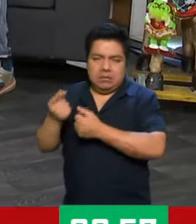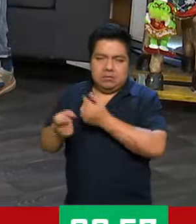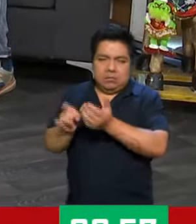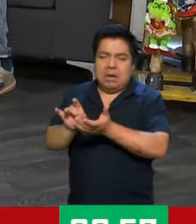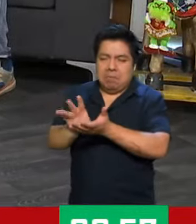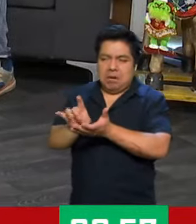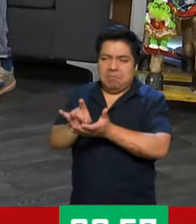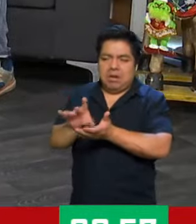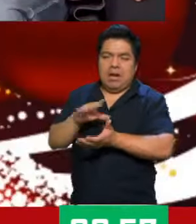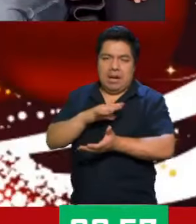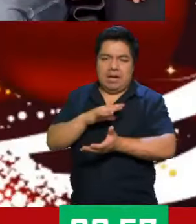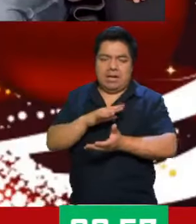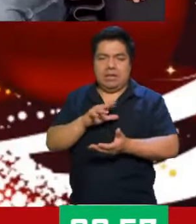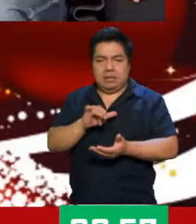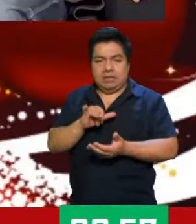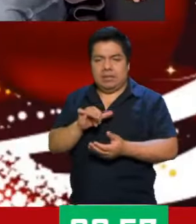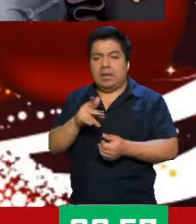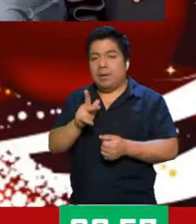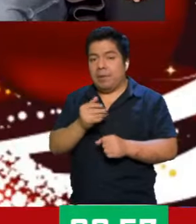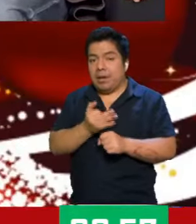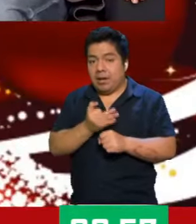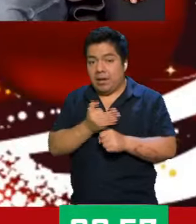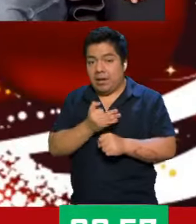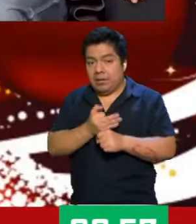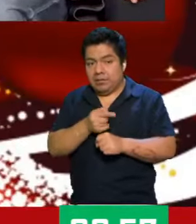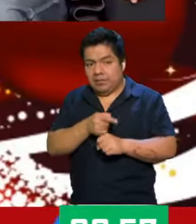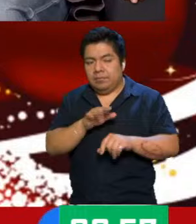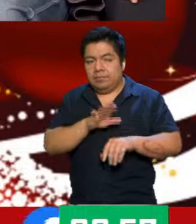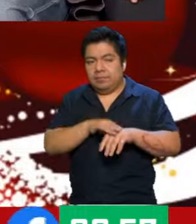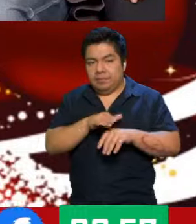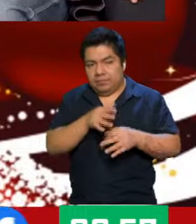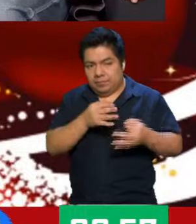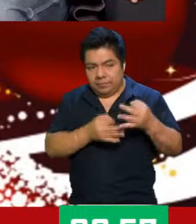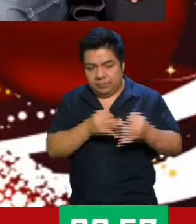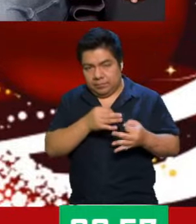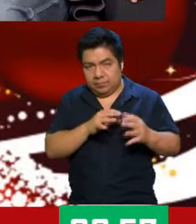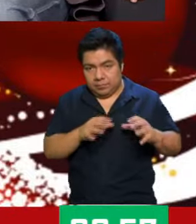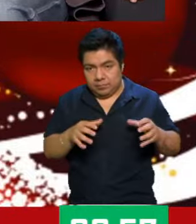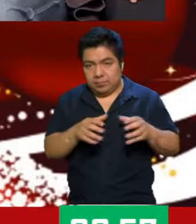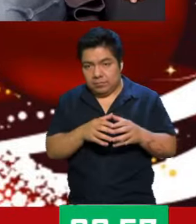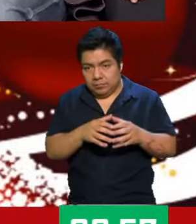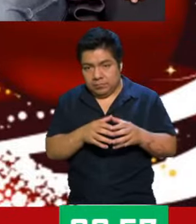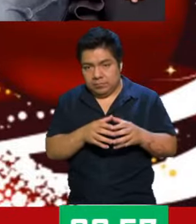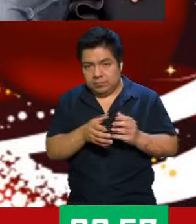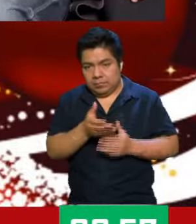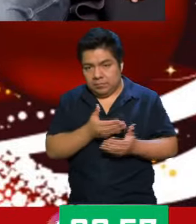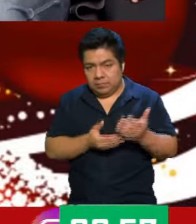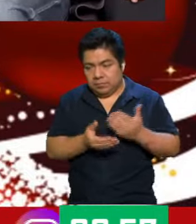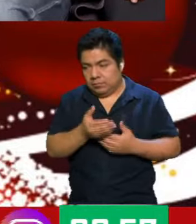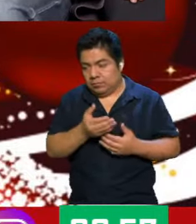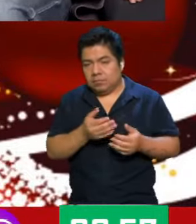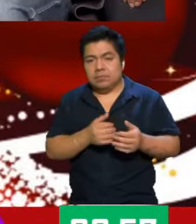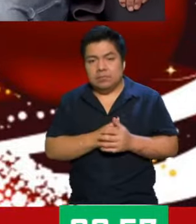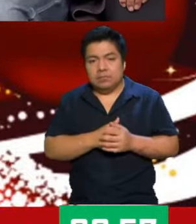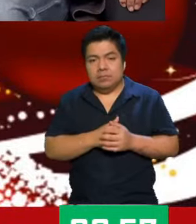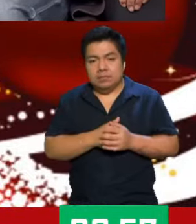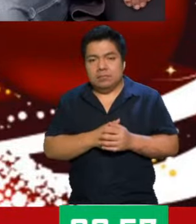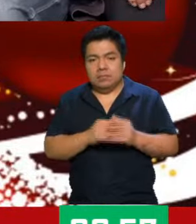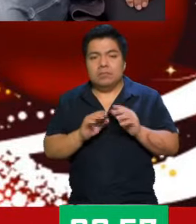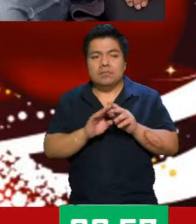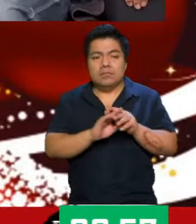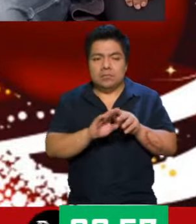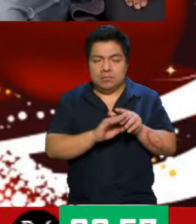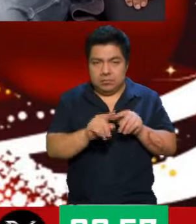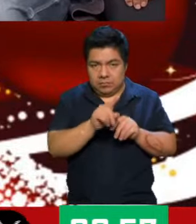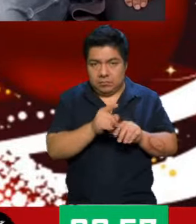gran deportación, pero ahora ese principio jurídico del servicio, de que el servicio de migración